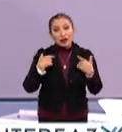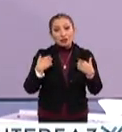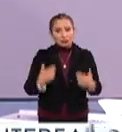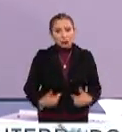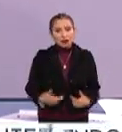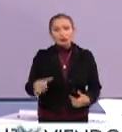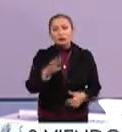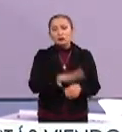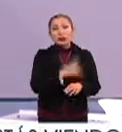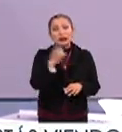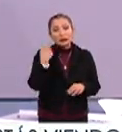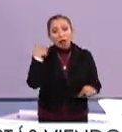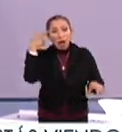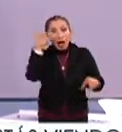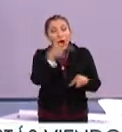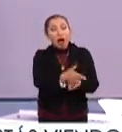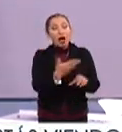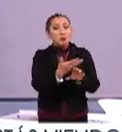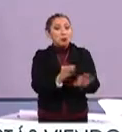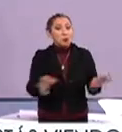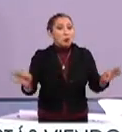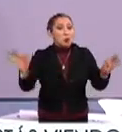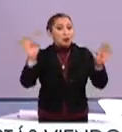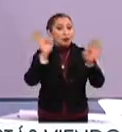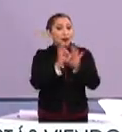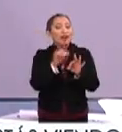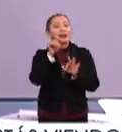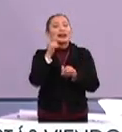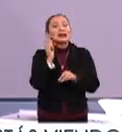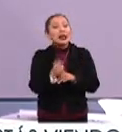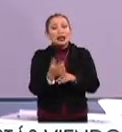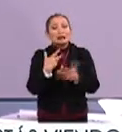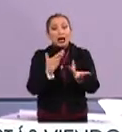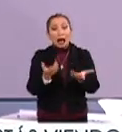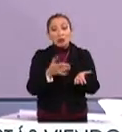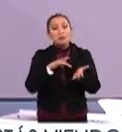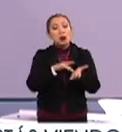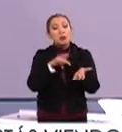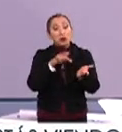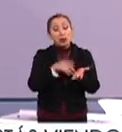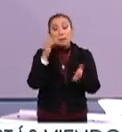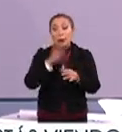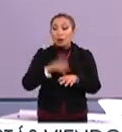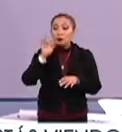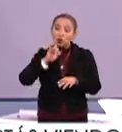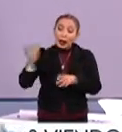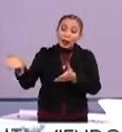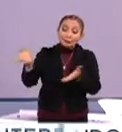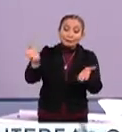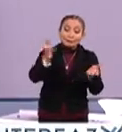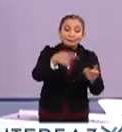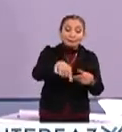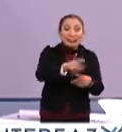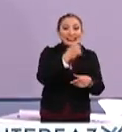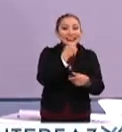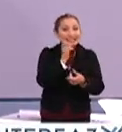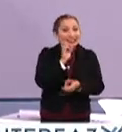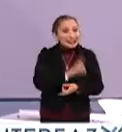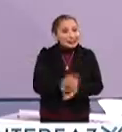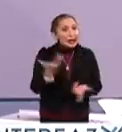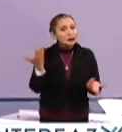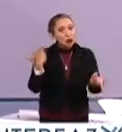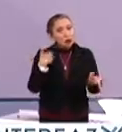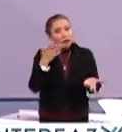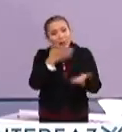humanidad, porque hizo un descubrimiento muy relevante y esto pues ha impulsado a que más mujeres y por supuesto niñas